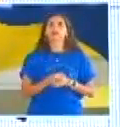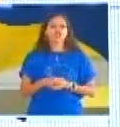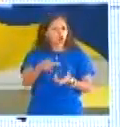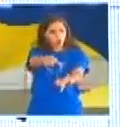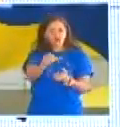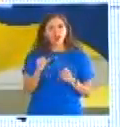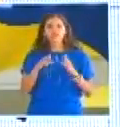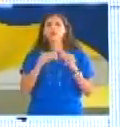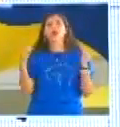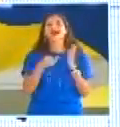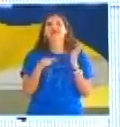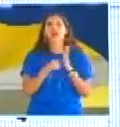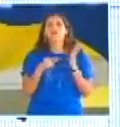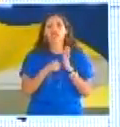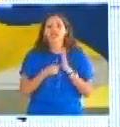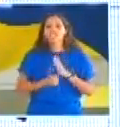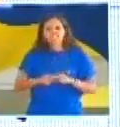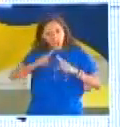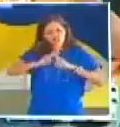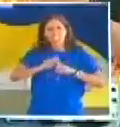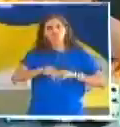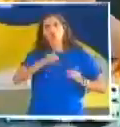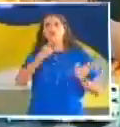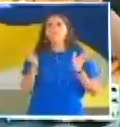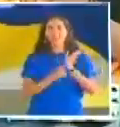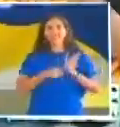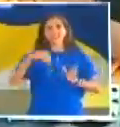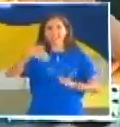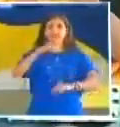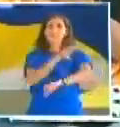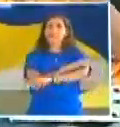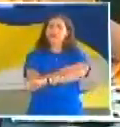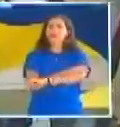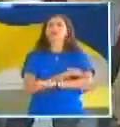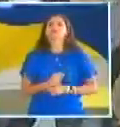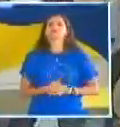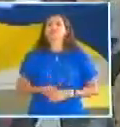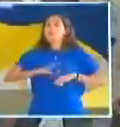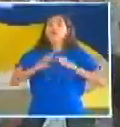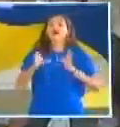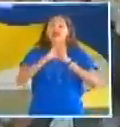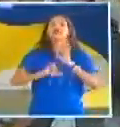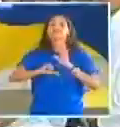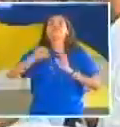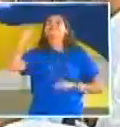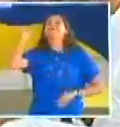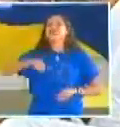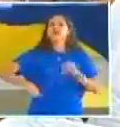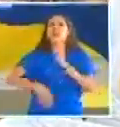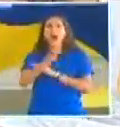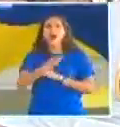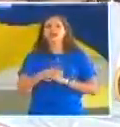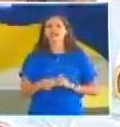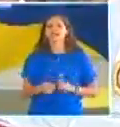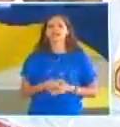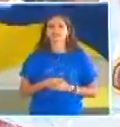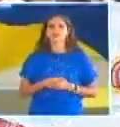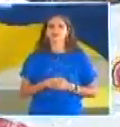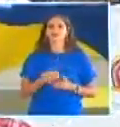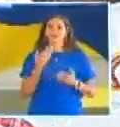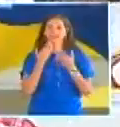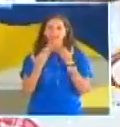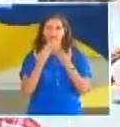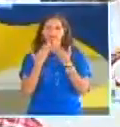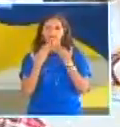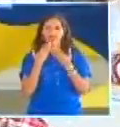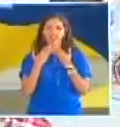las deudas y le pasamos la factura completa a la derecha venezolana. Porque la constituyente sí va. Gracias,